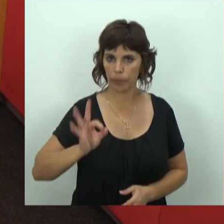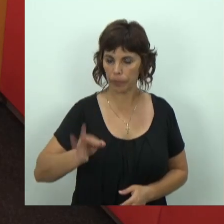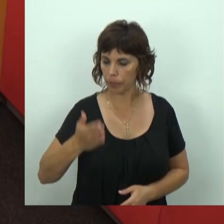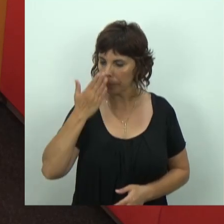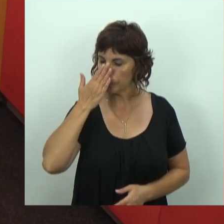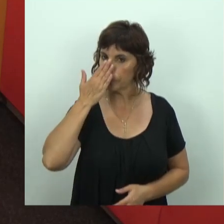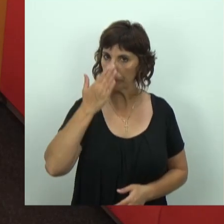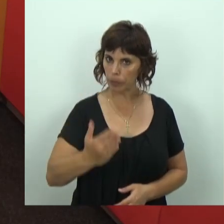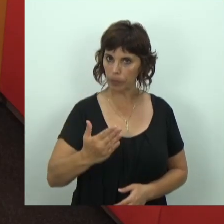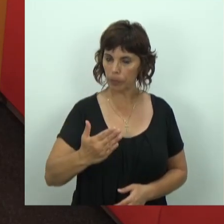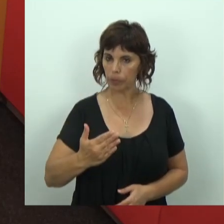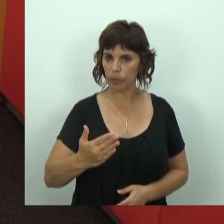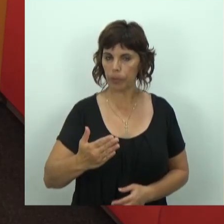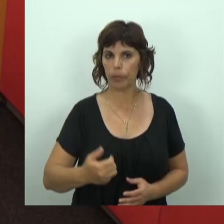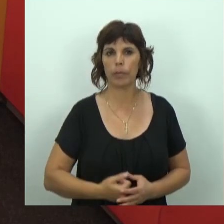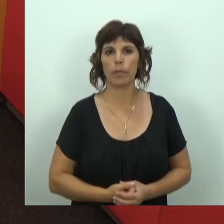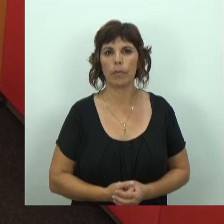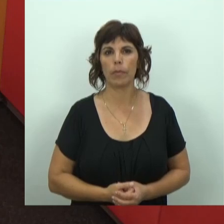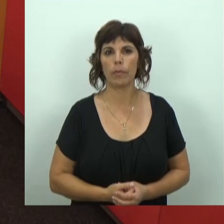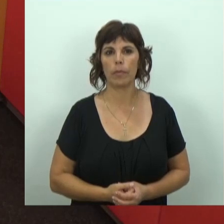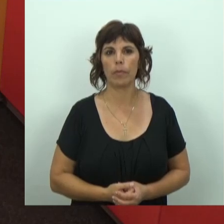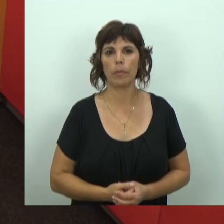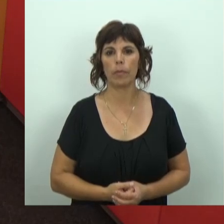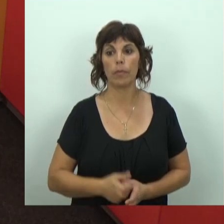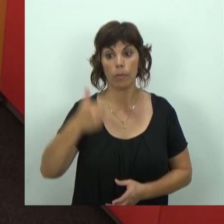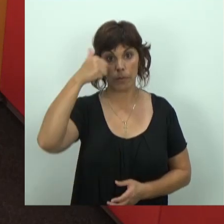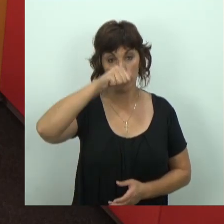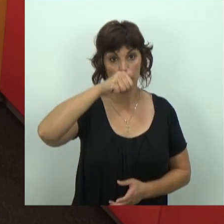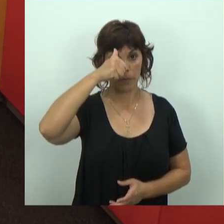honestamente, le habla un hombre.